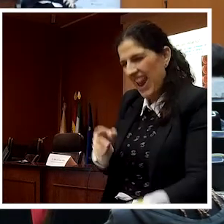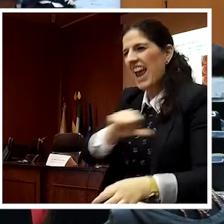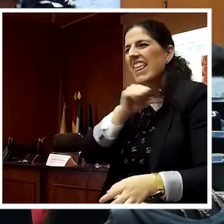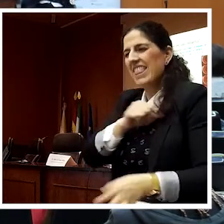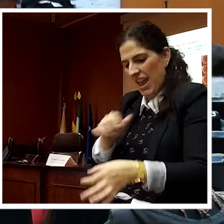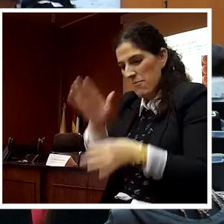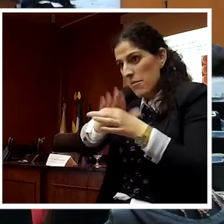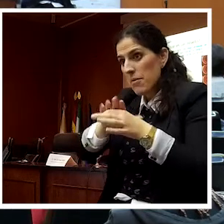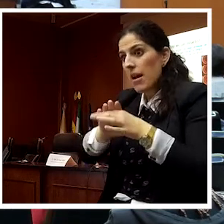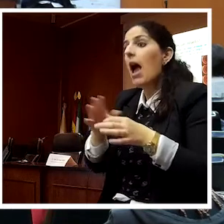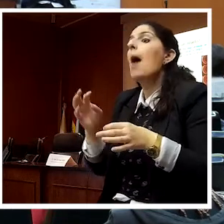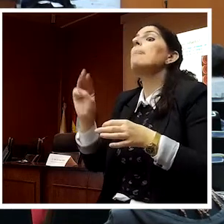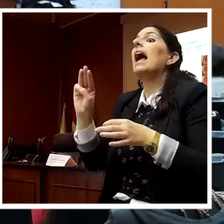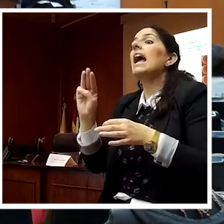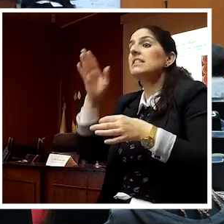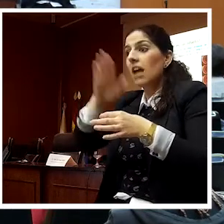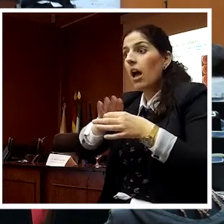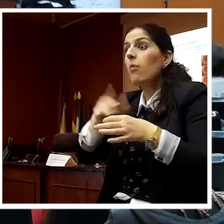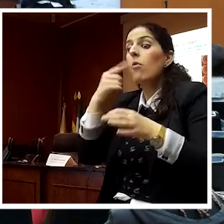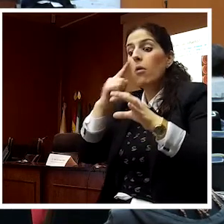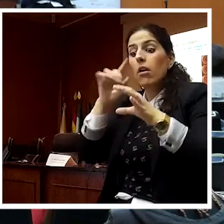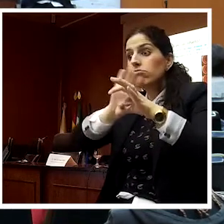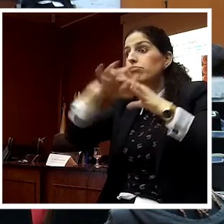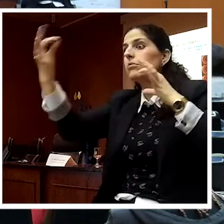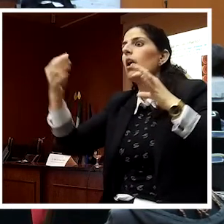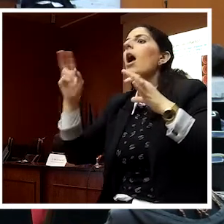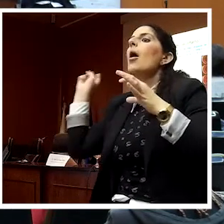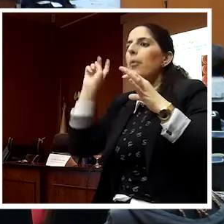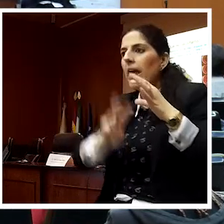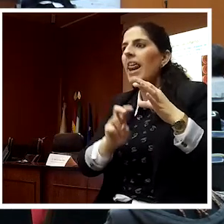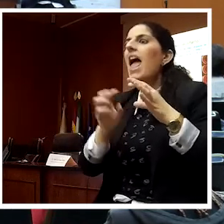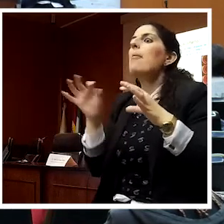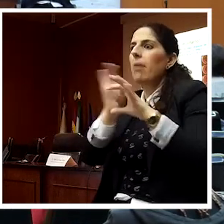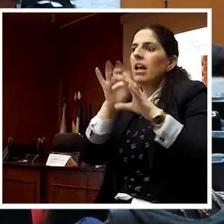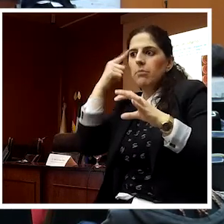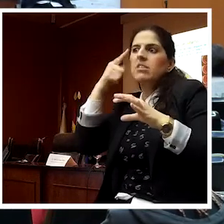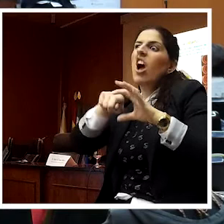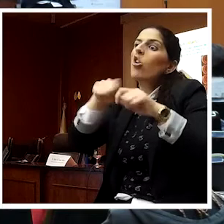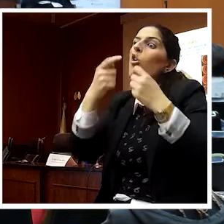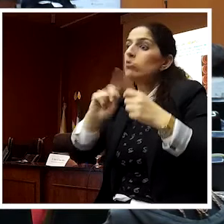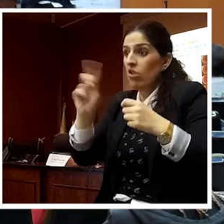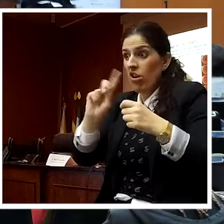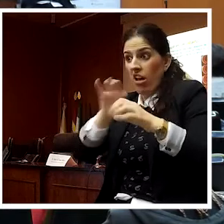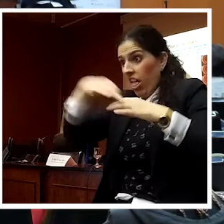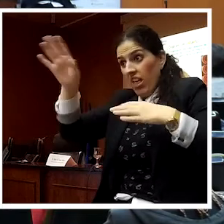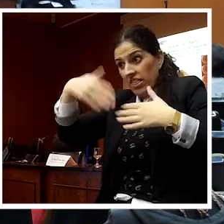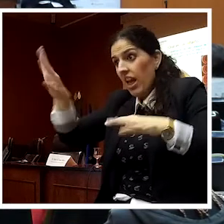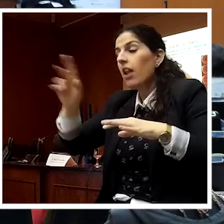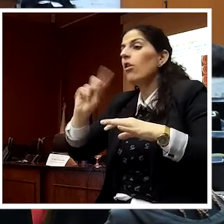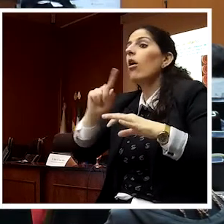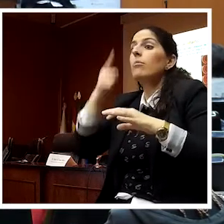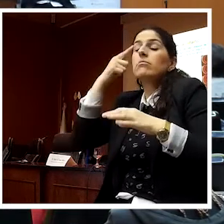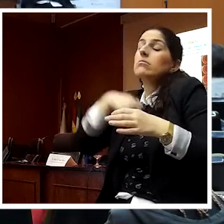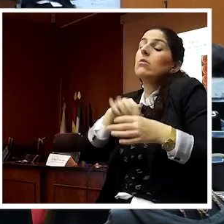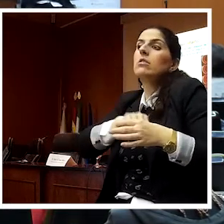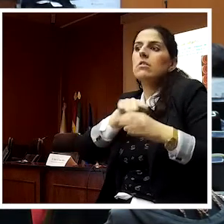una costra, esas son las plaquetas. Pues se produce ahí un trombo que va cerrando la luz por donde